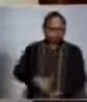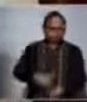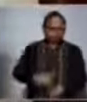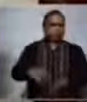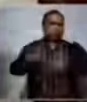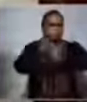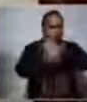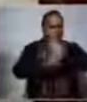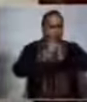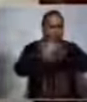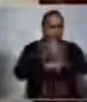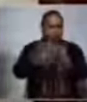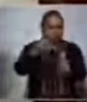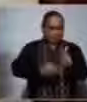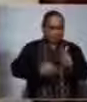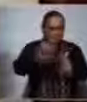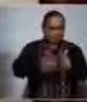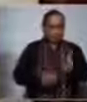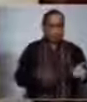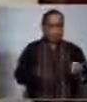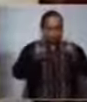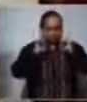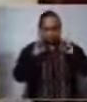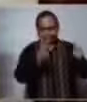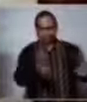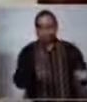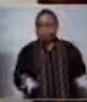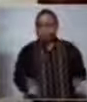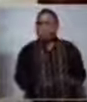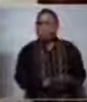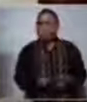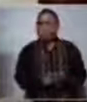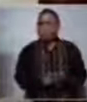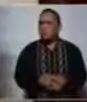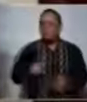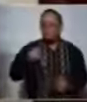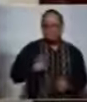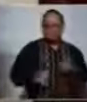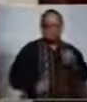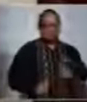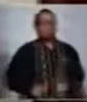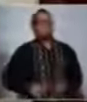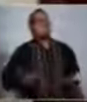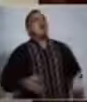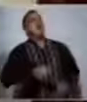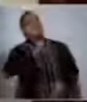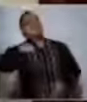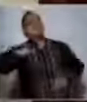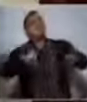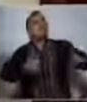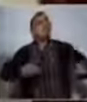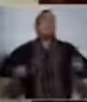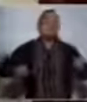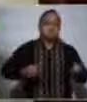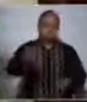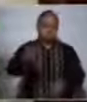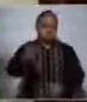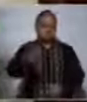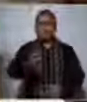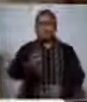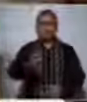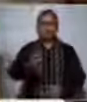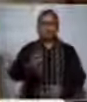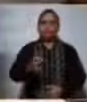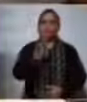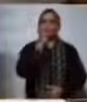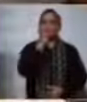que es importante y que parece que llegamos a nada más arbitrariamente. Sin brutalidad. Sí. No tocamos ni siquiera y ya les estamos... De hecho, aquí los